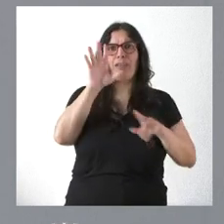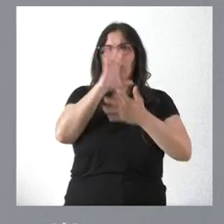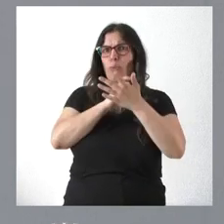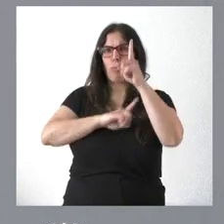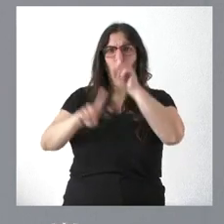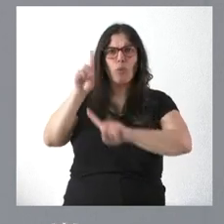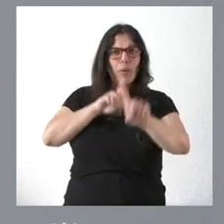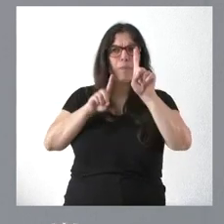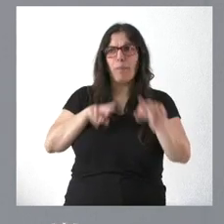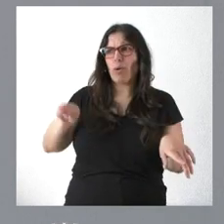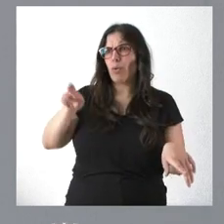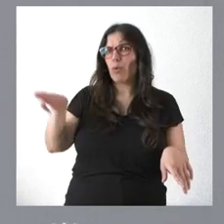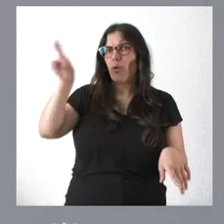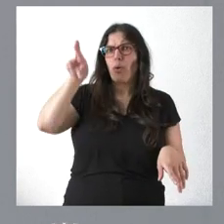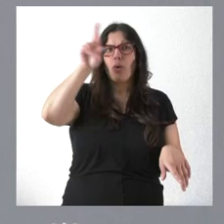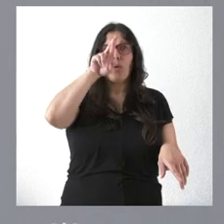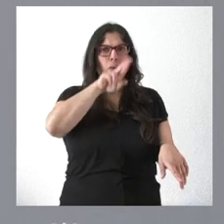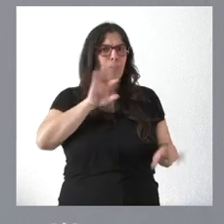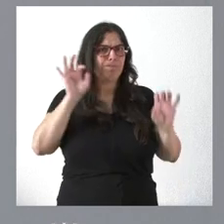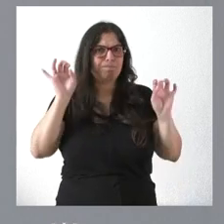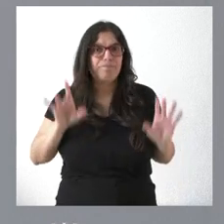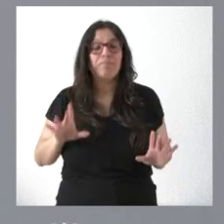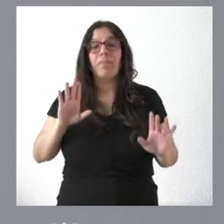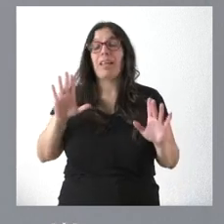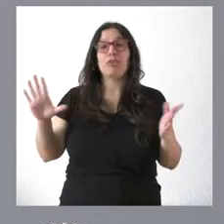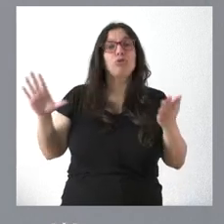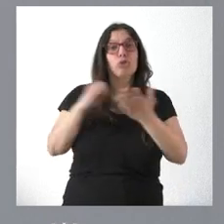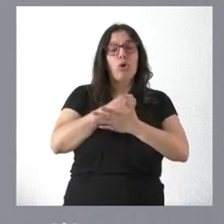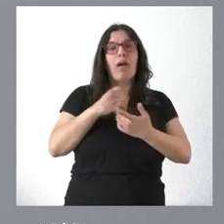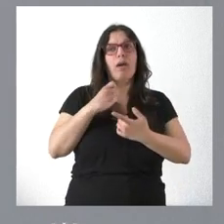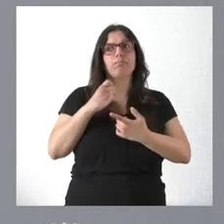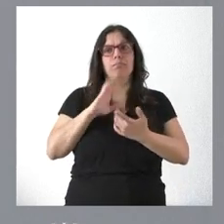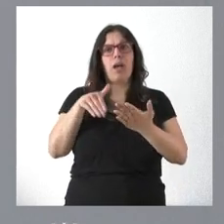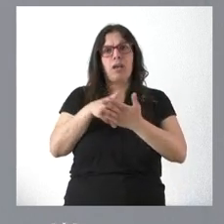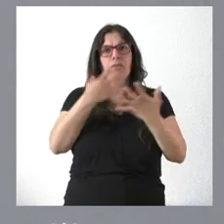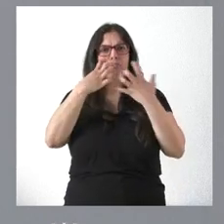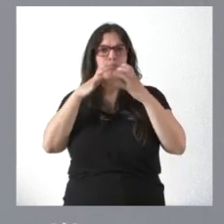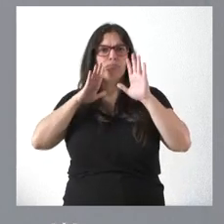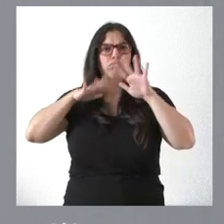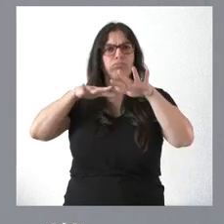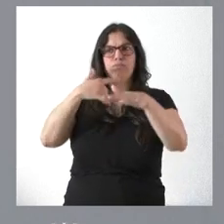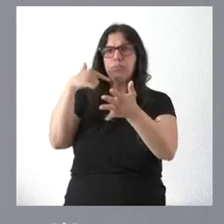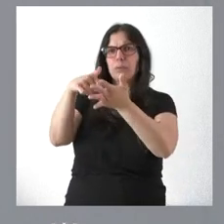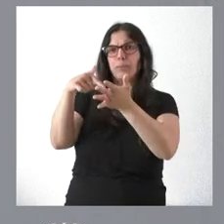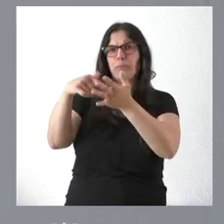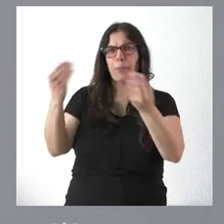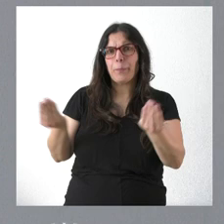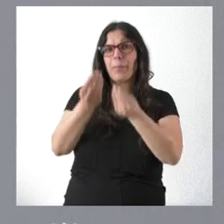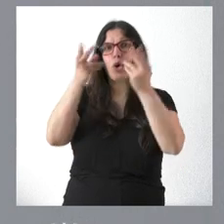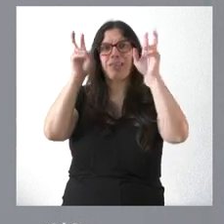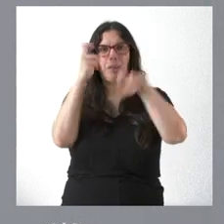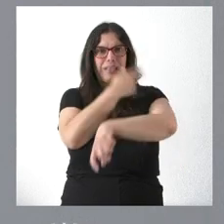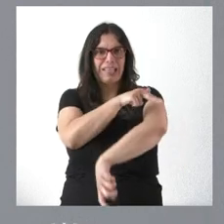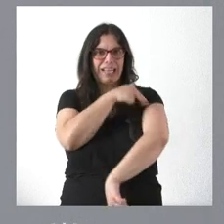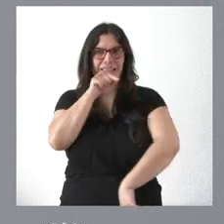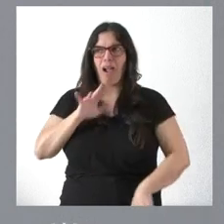todas puede haber algunas demandas y que en todas incluso hay a veces movilizaciones demandando mejoras en materia sanitaria. No